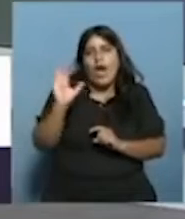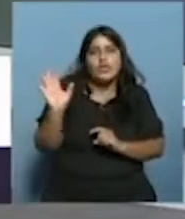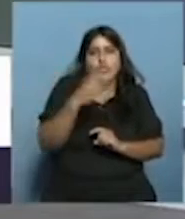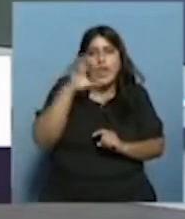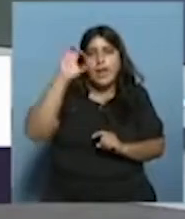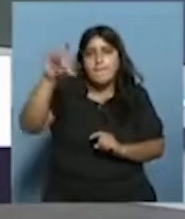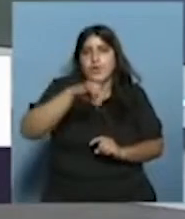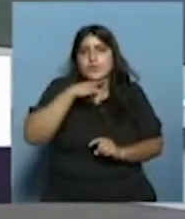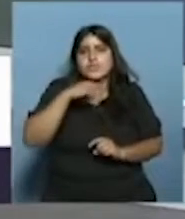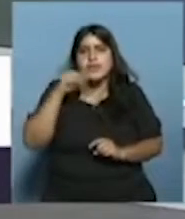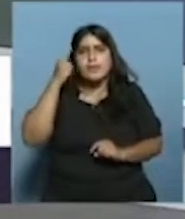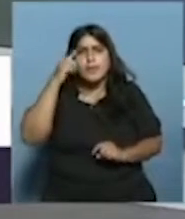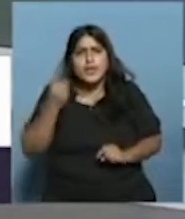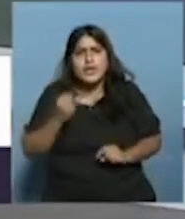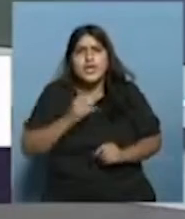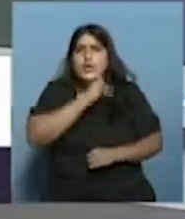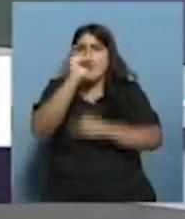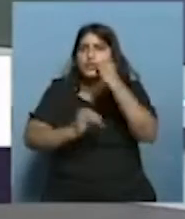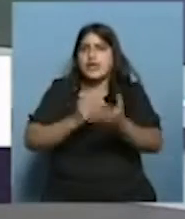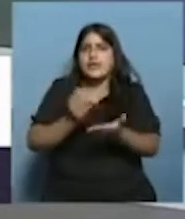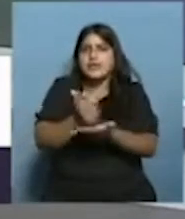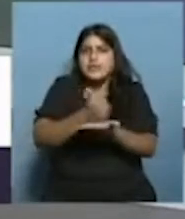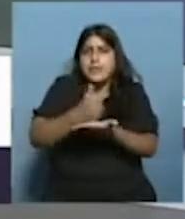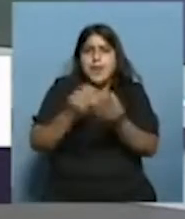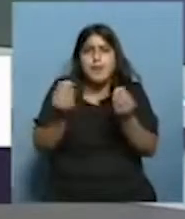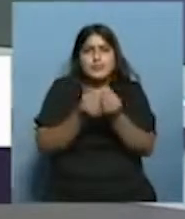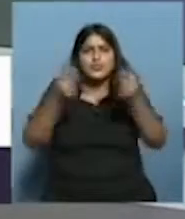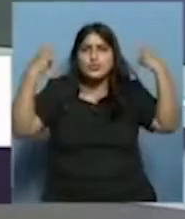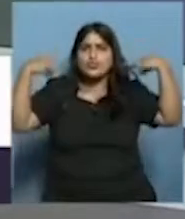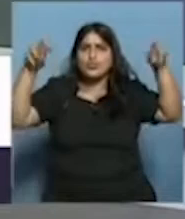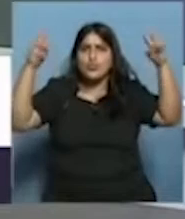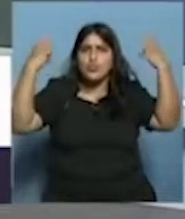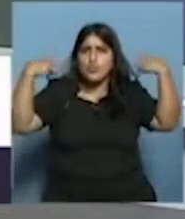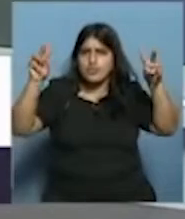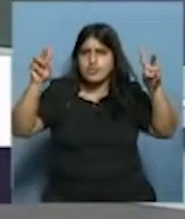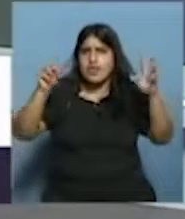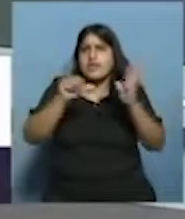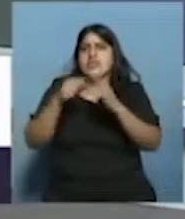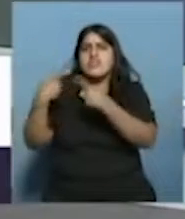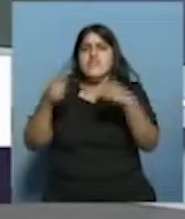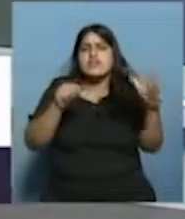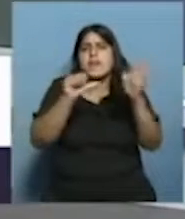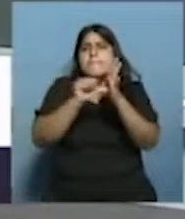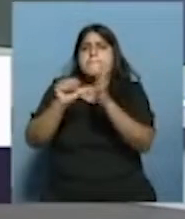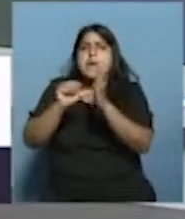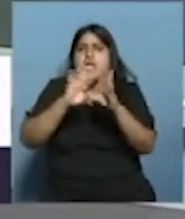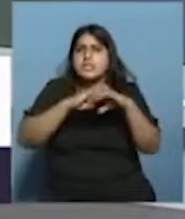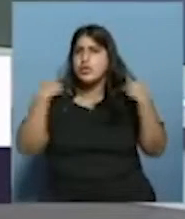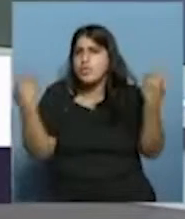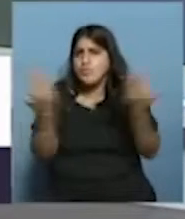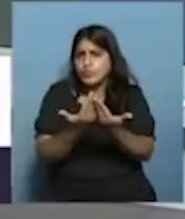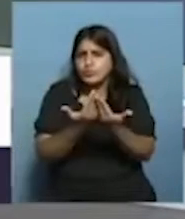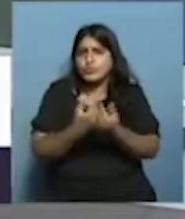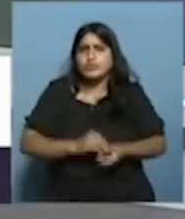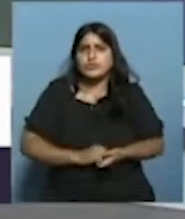muchos turistas, tanto de nivel nacional como internacional. Estas estimaciones seguramente van a sobresaturar lo que